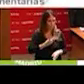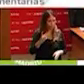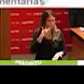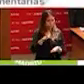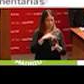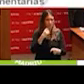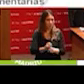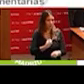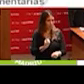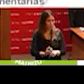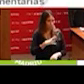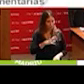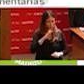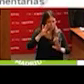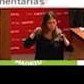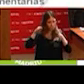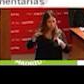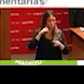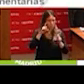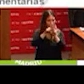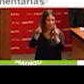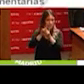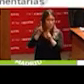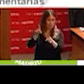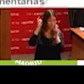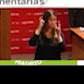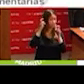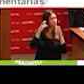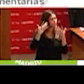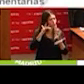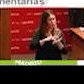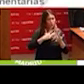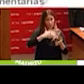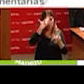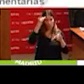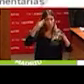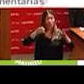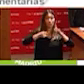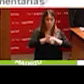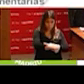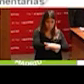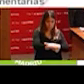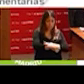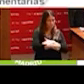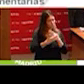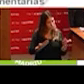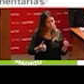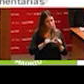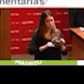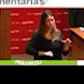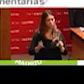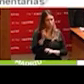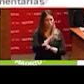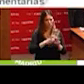una labor dirigida a las empresas pero una vez que se ha conseguido ese puesto de trabajo Se